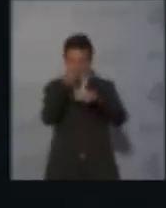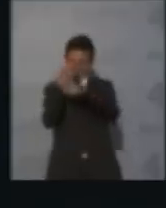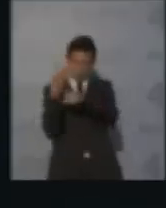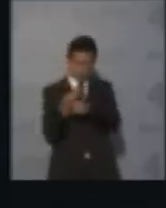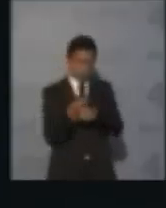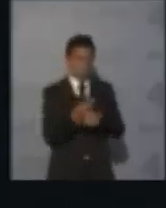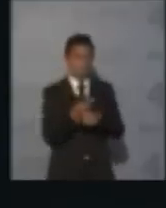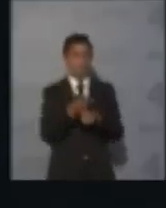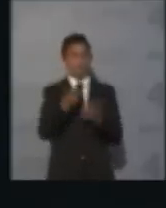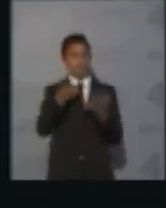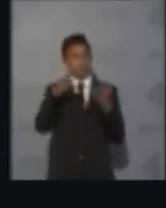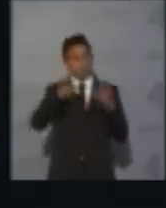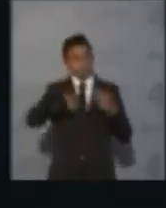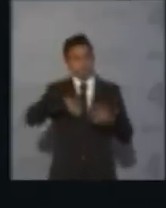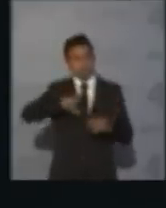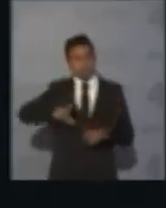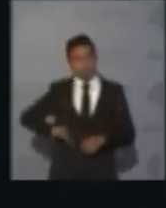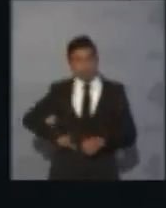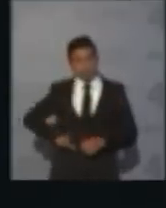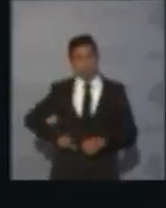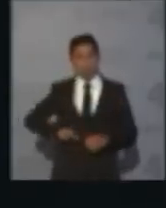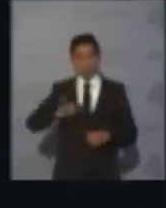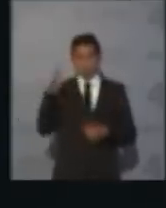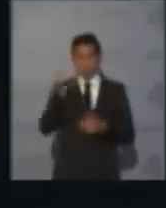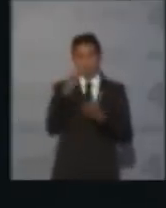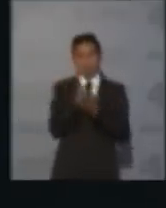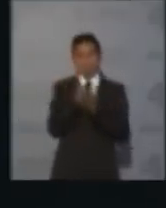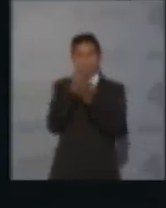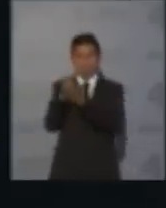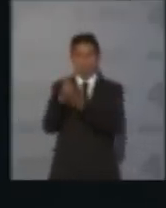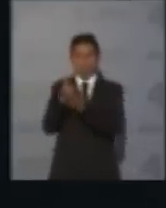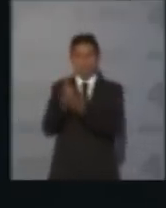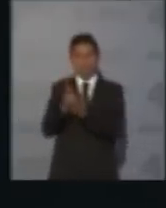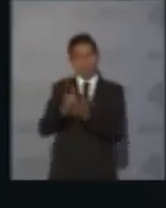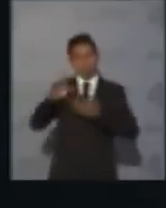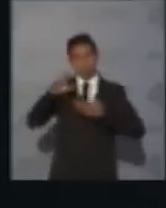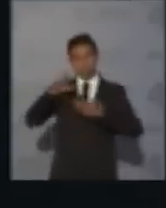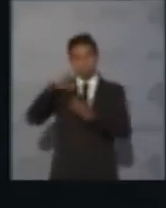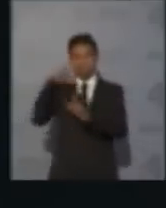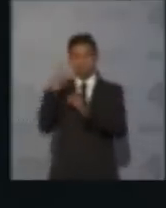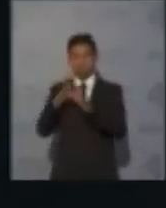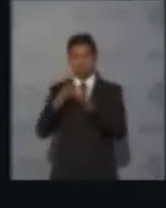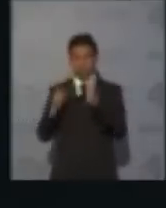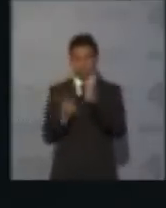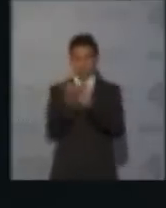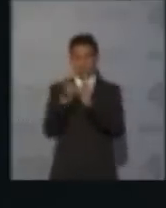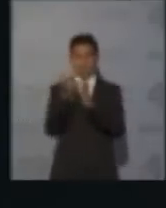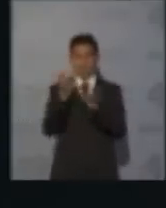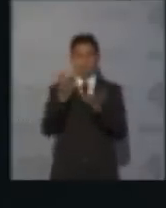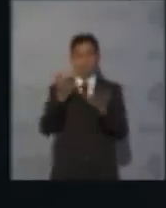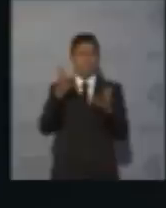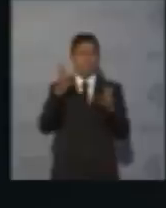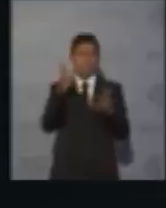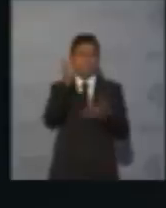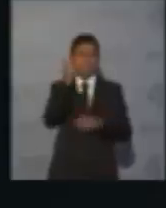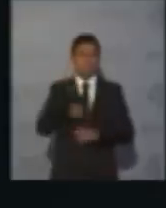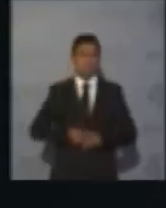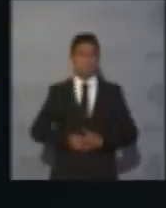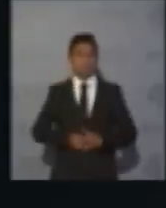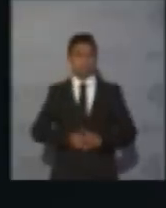presencia de policías. ¿Para qué? Para no permitir que personas puedan ingresar con armas de fuego,